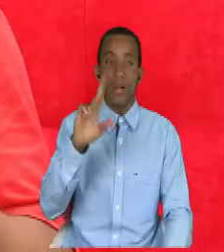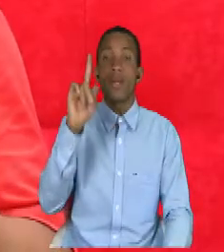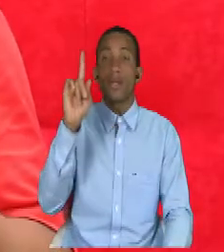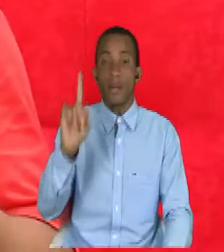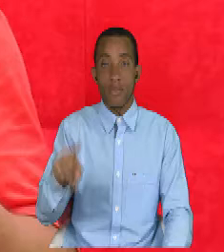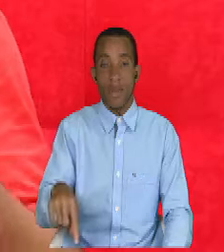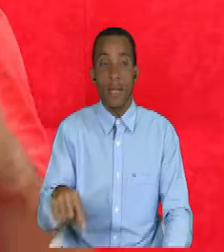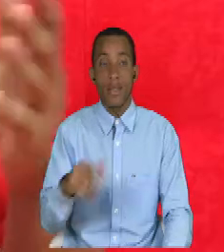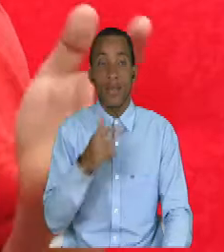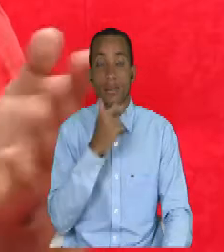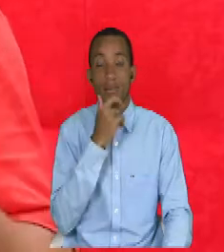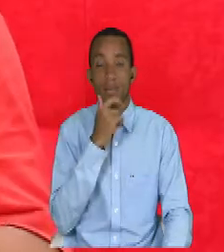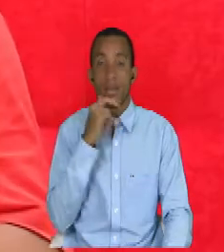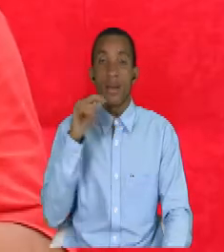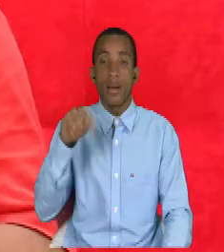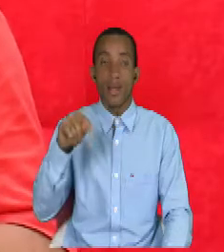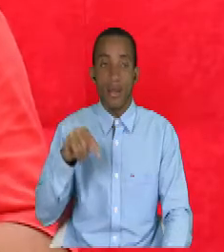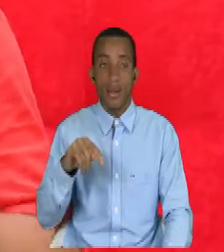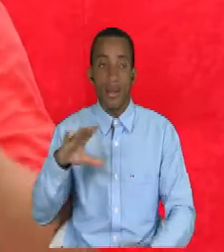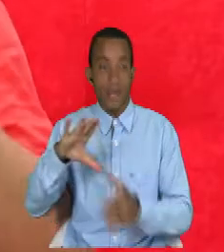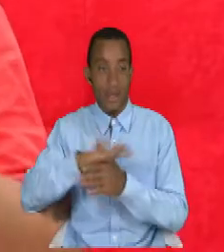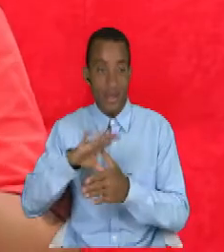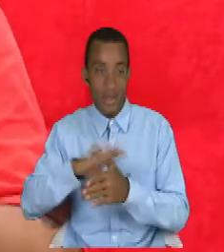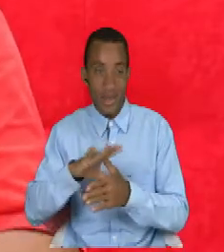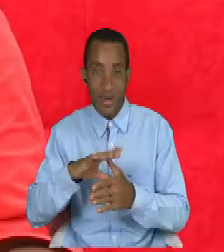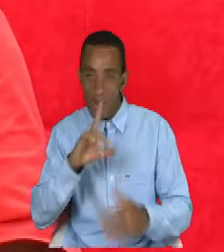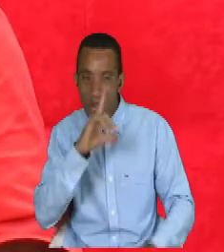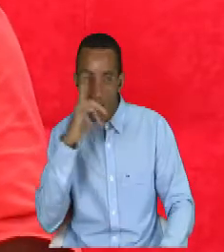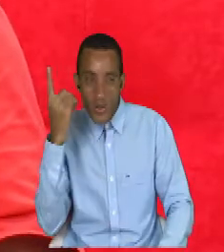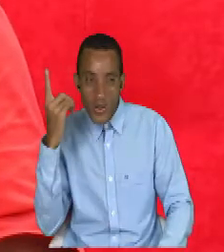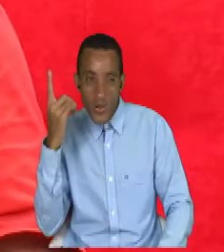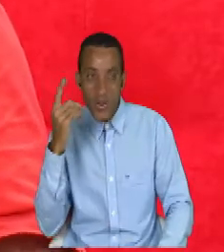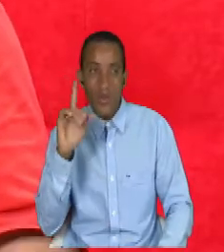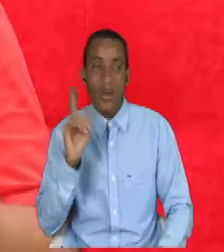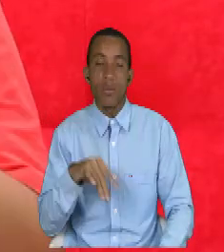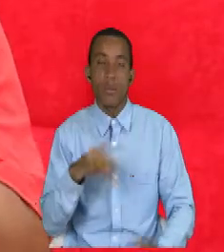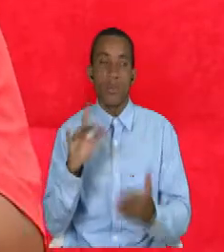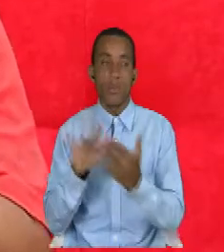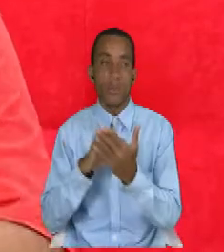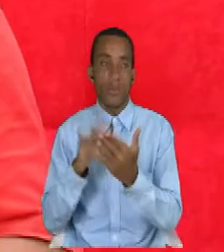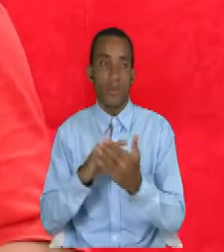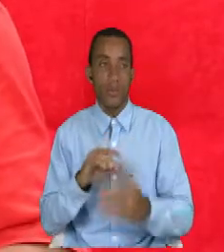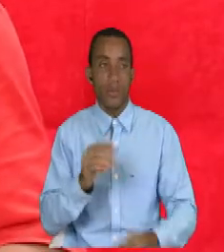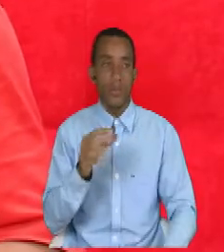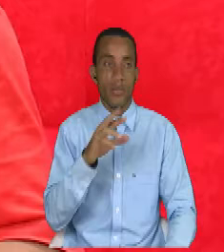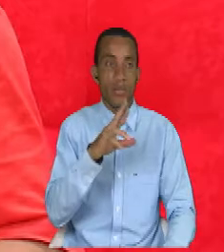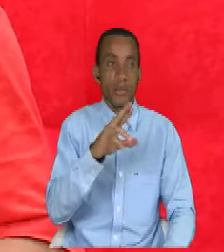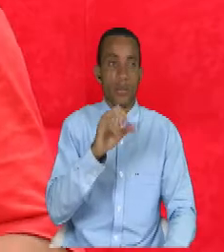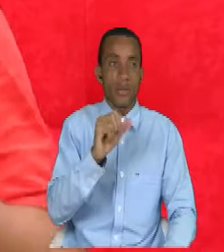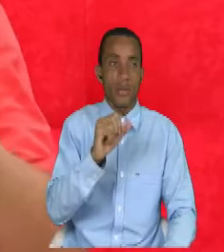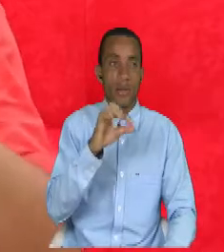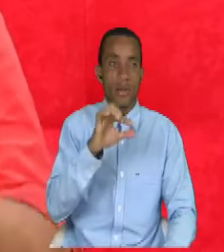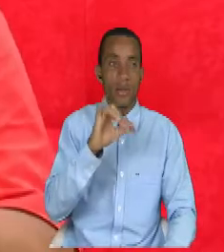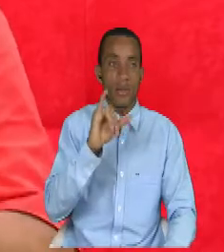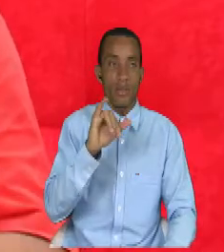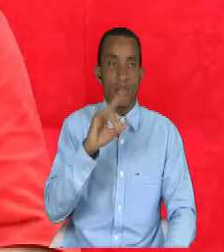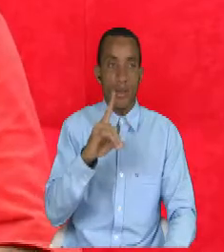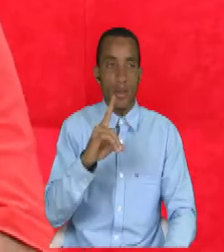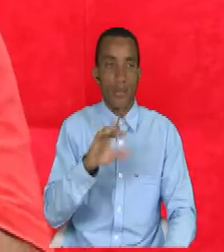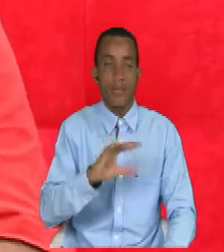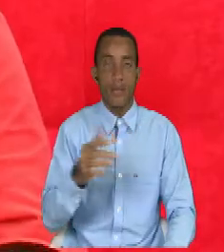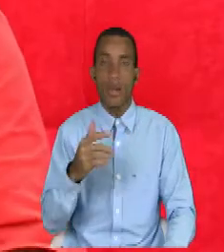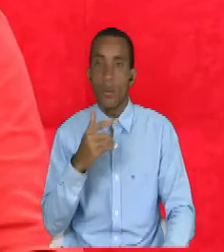de colombiano la está por medio está si solo están valorando la forma como pedimos taxi rapid que es otra plataforma que es para pedir